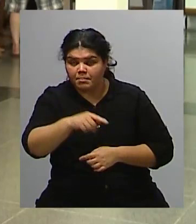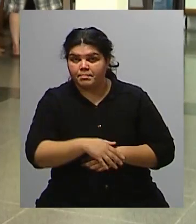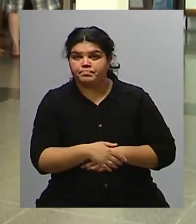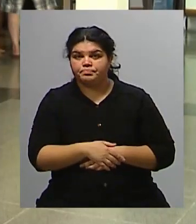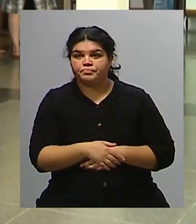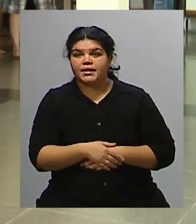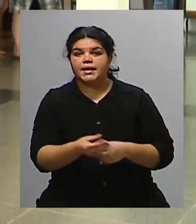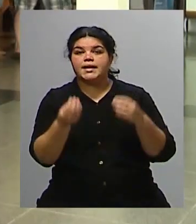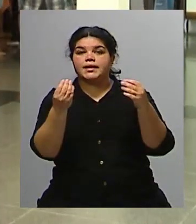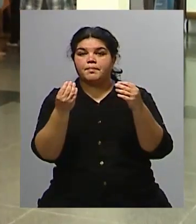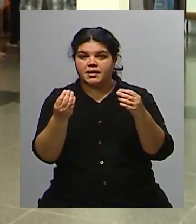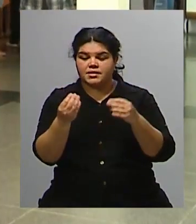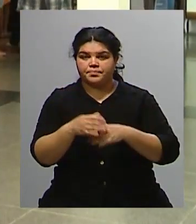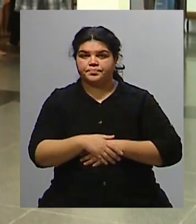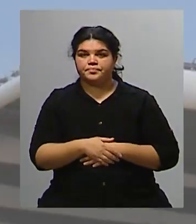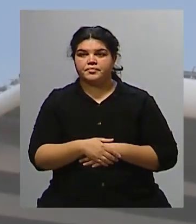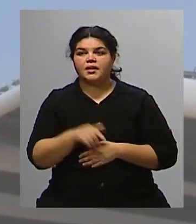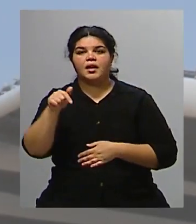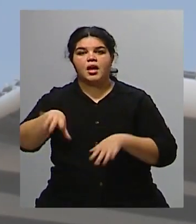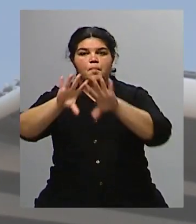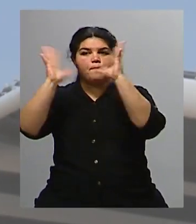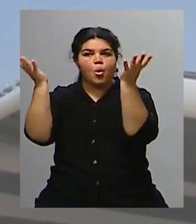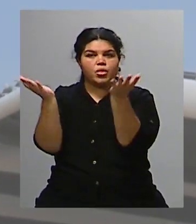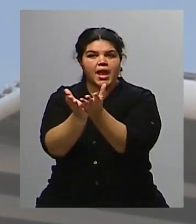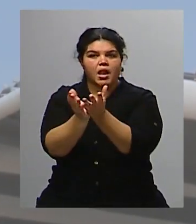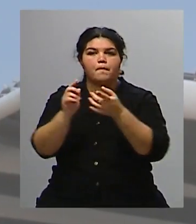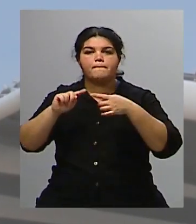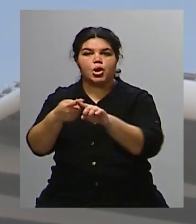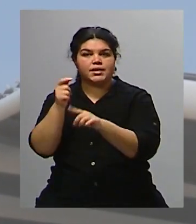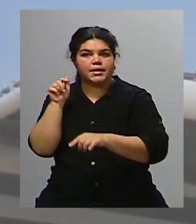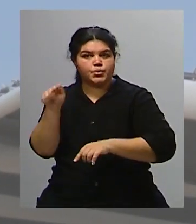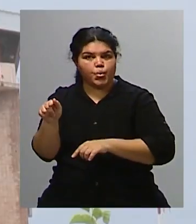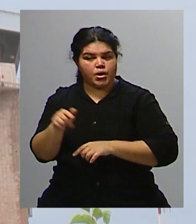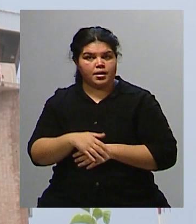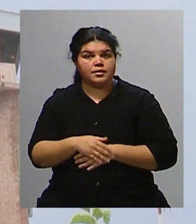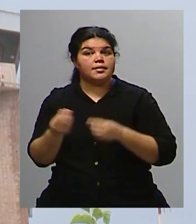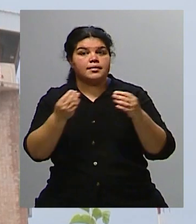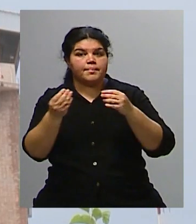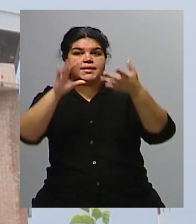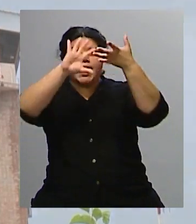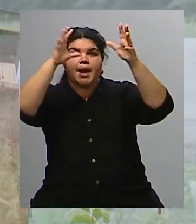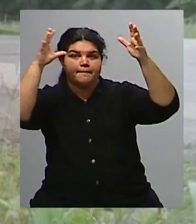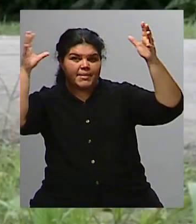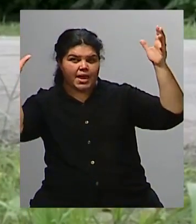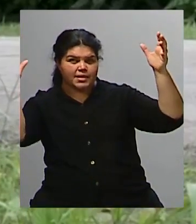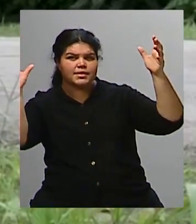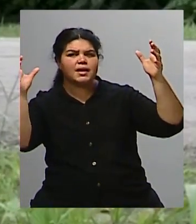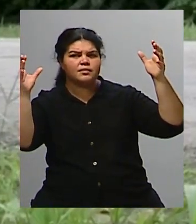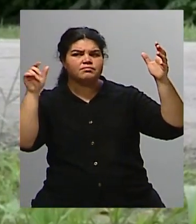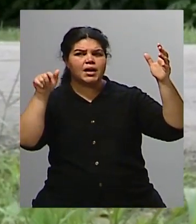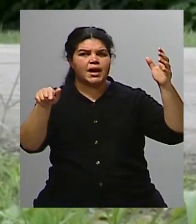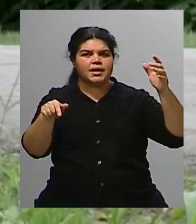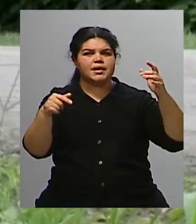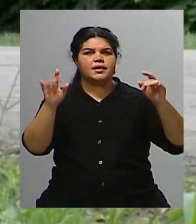mismo, las políticas que se están dando a nivel mundial. Y esto lo digo ¿por qué? Porque el medio ambiente es un tema que preocupa y hay cumbres, se avanza poco, pero al menos